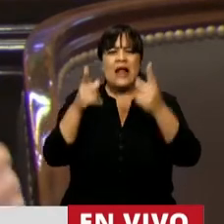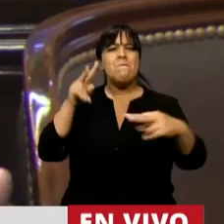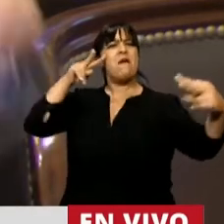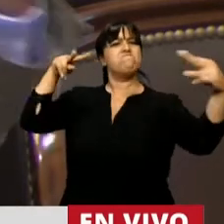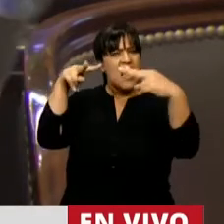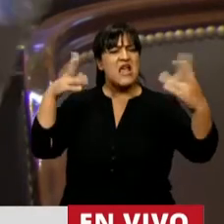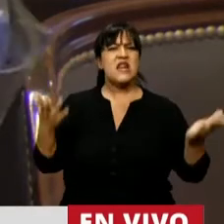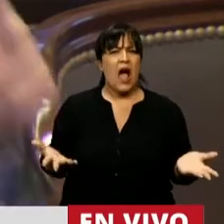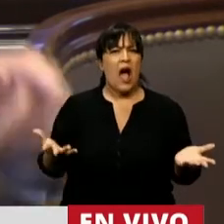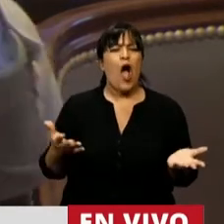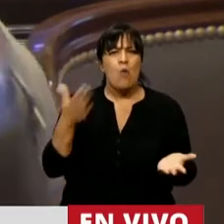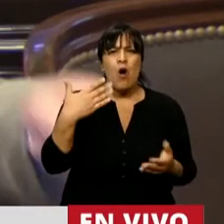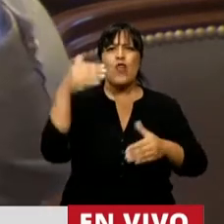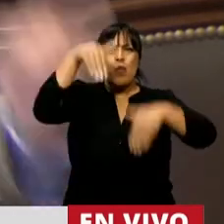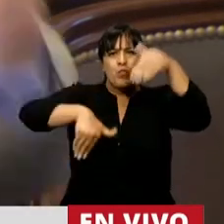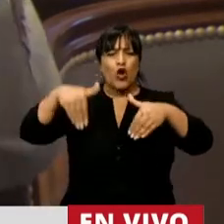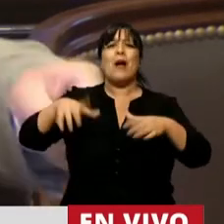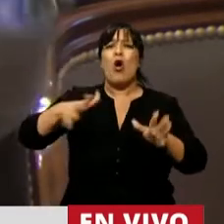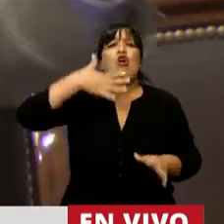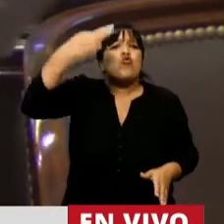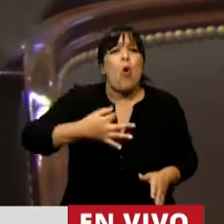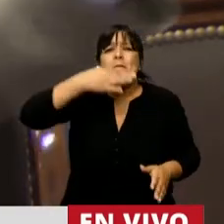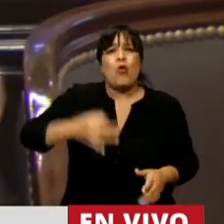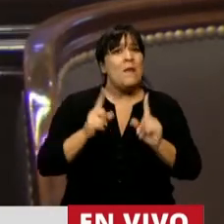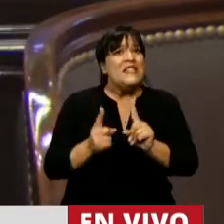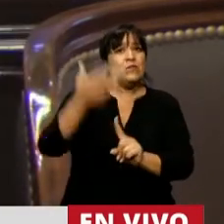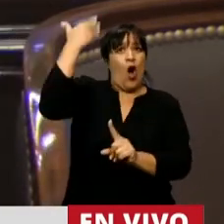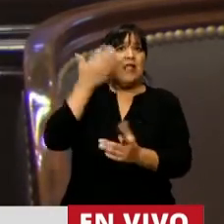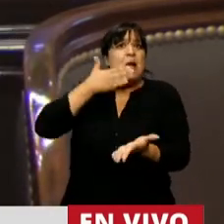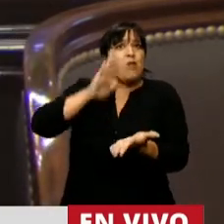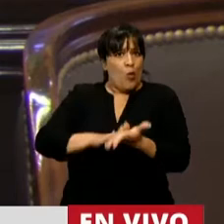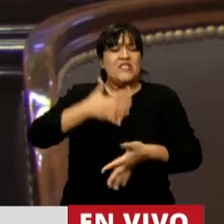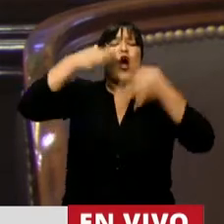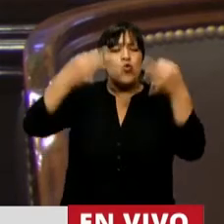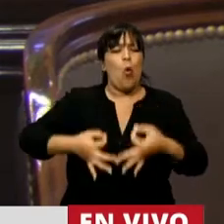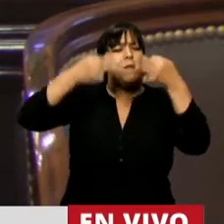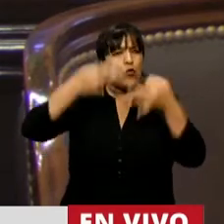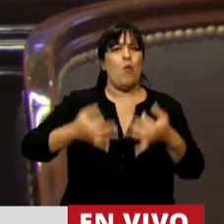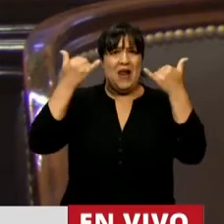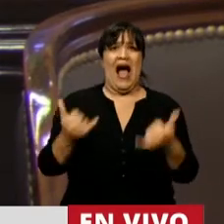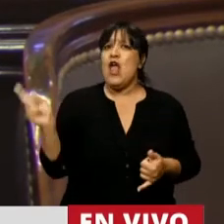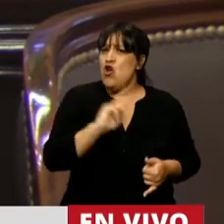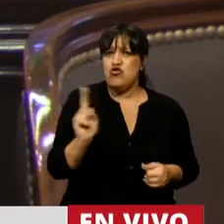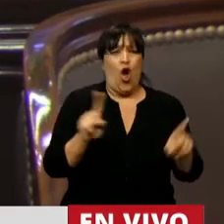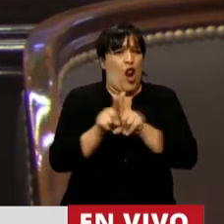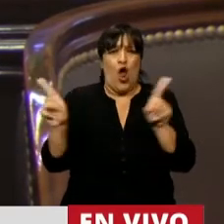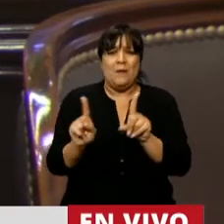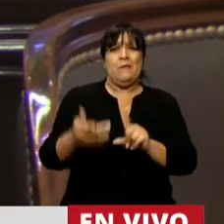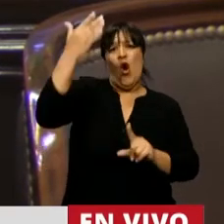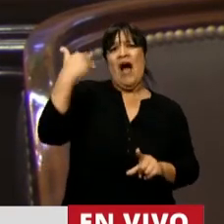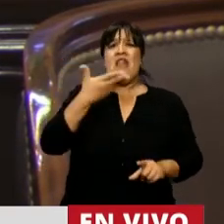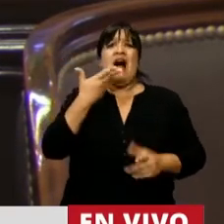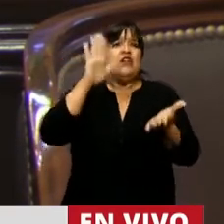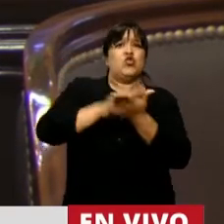a aquellos que lo votaron porque está cumpliendo con cada una de las promesas que hizo en campaña no como aquellos que vinieron a hablar de pobreza